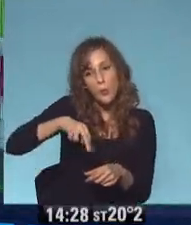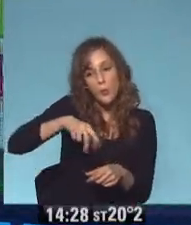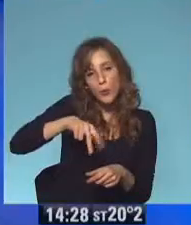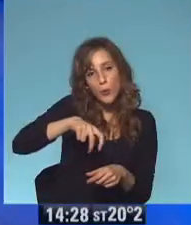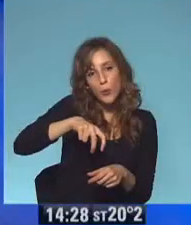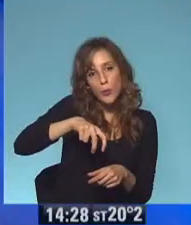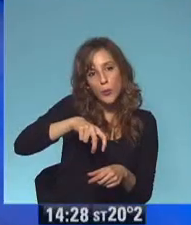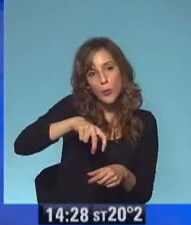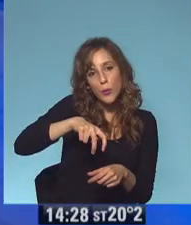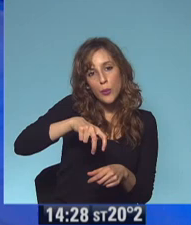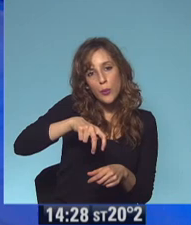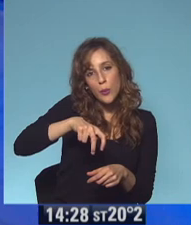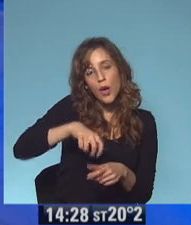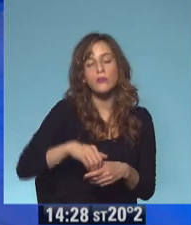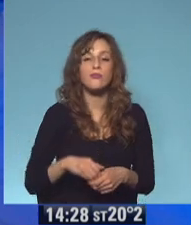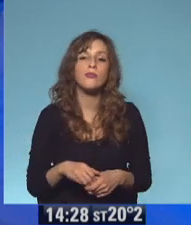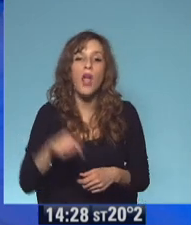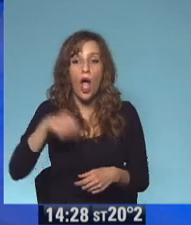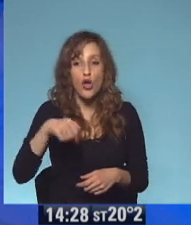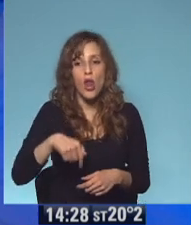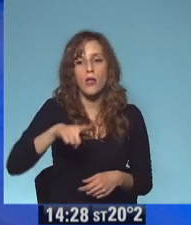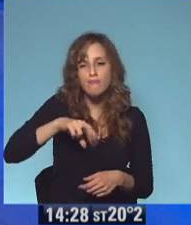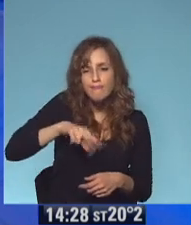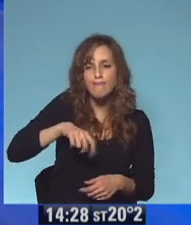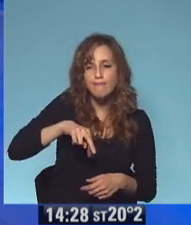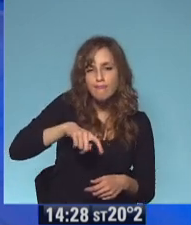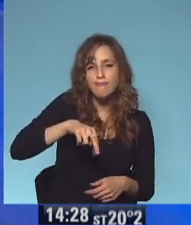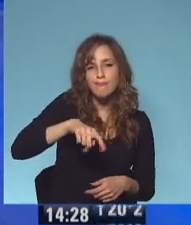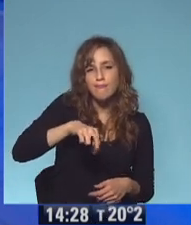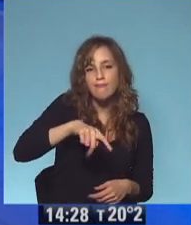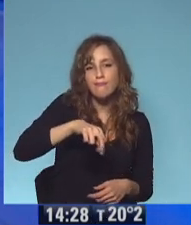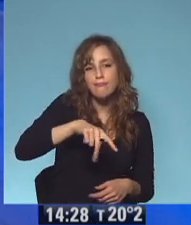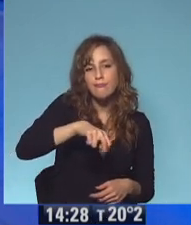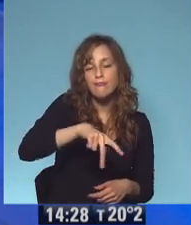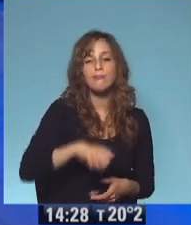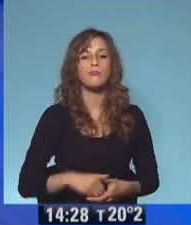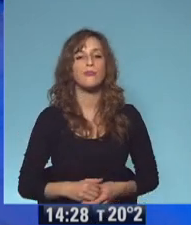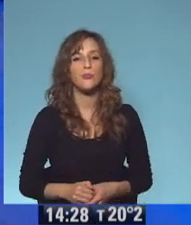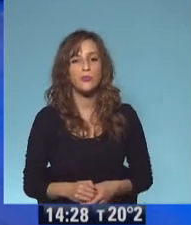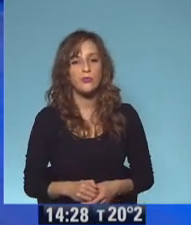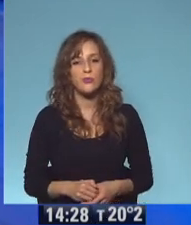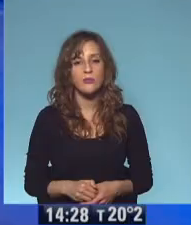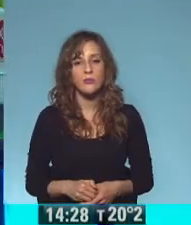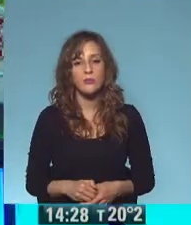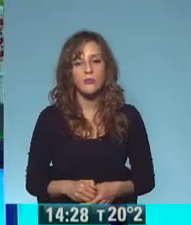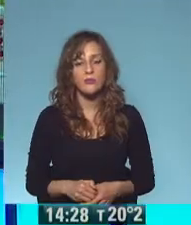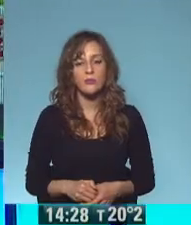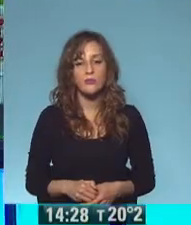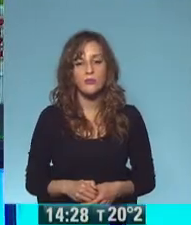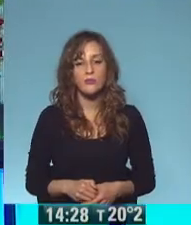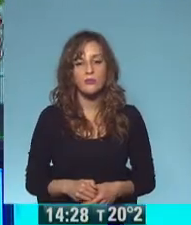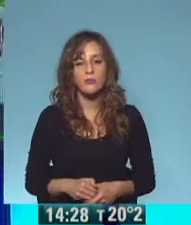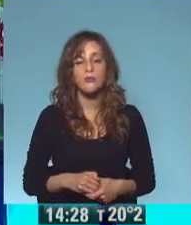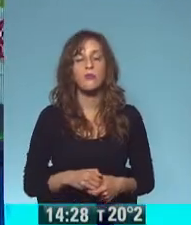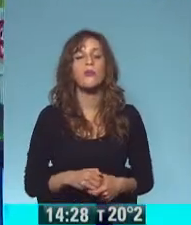entrar caminando para atrás también, ¿no? También. De una manera. Así, entras muy cancheramente. ¡Ay! Perdón. Bueno, entras con